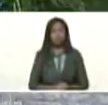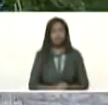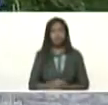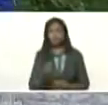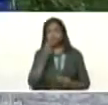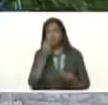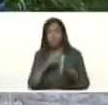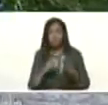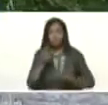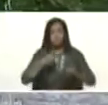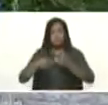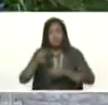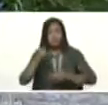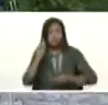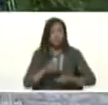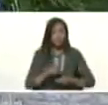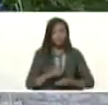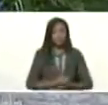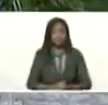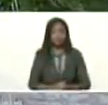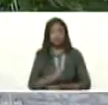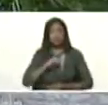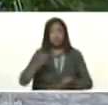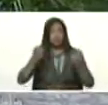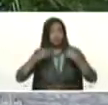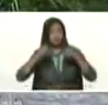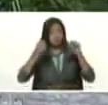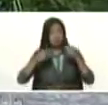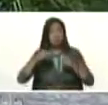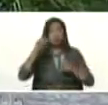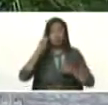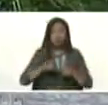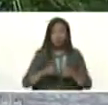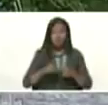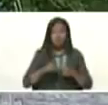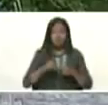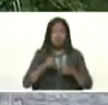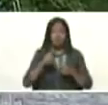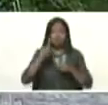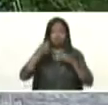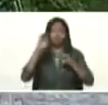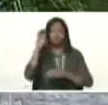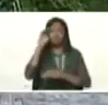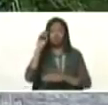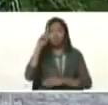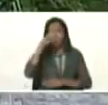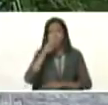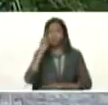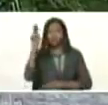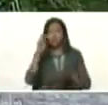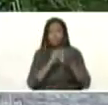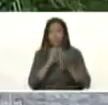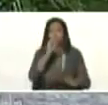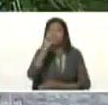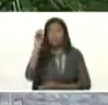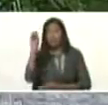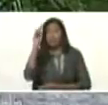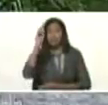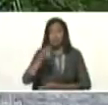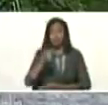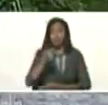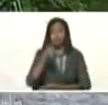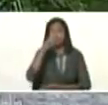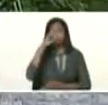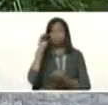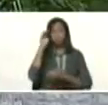alimentaria, comercial, y prepararnos para un año 2020 y un año